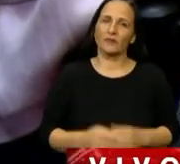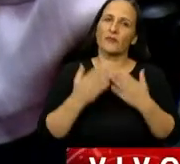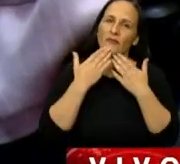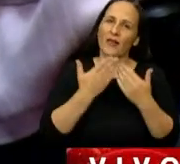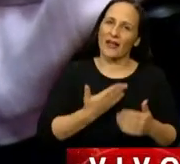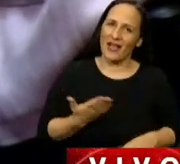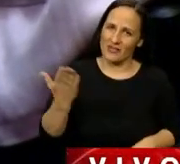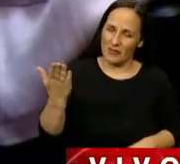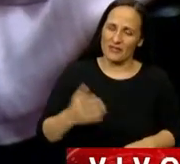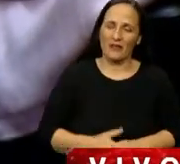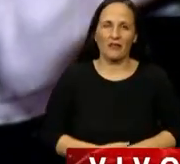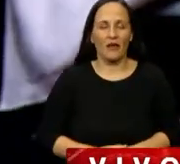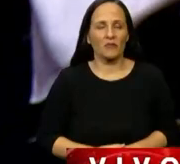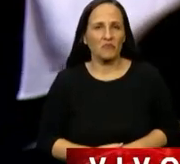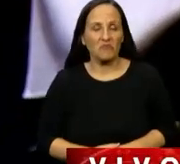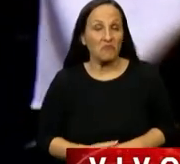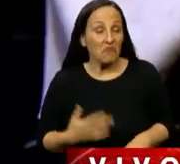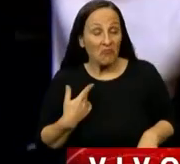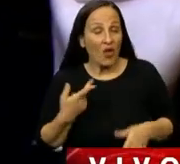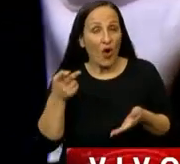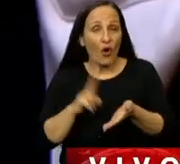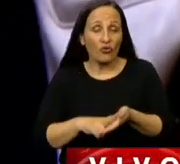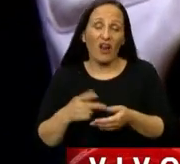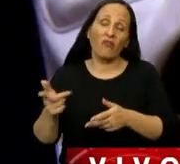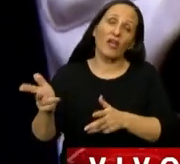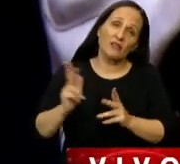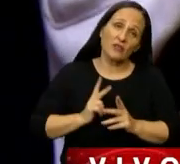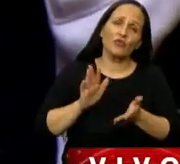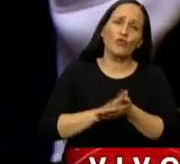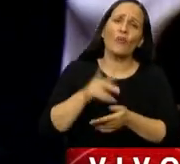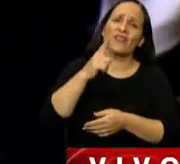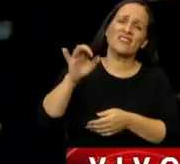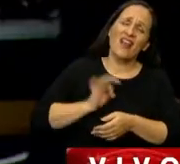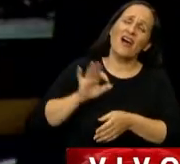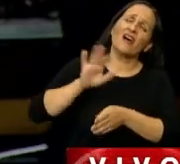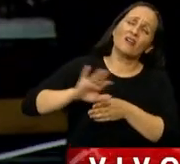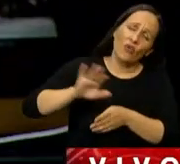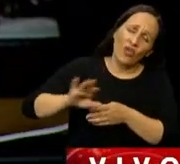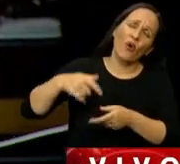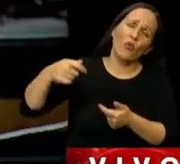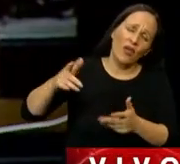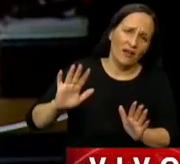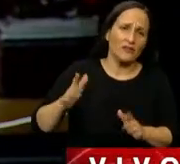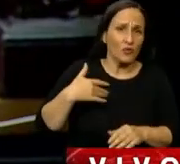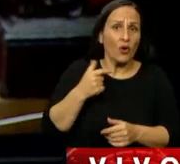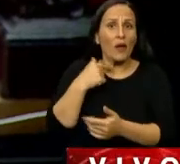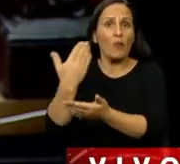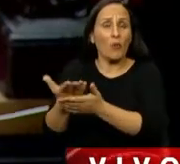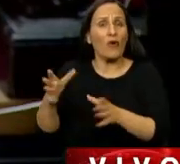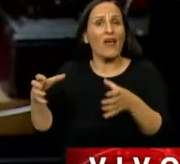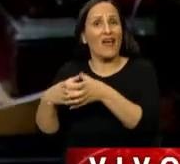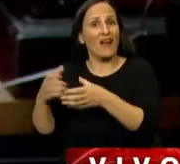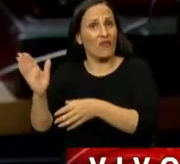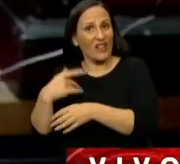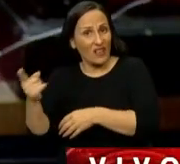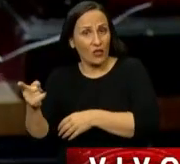Gracias, presidenta. Escucho de nuevo el argumento de los 100 años del endeudamiento. Y tenía una propuesta para hacerles a la bancada oficialista, a los que